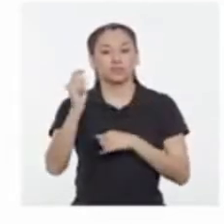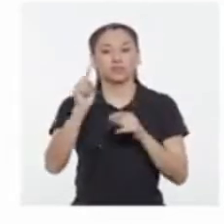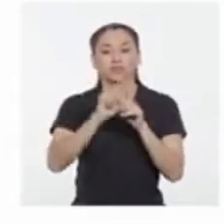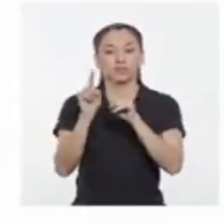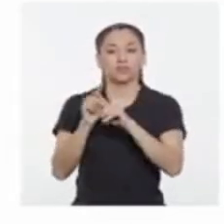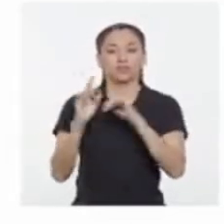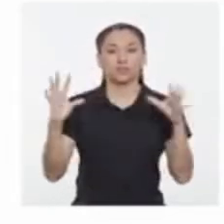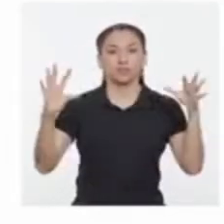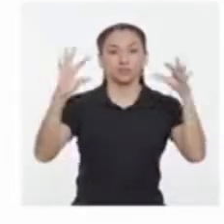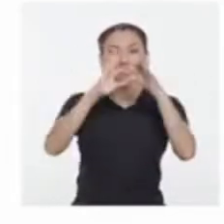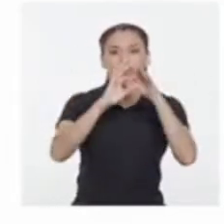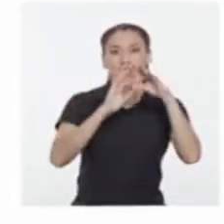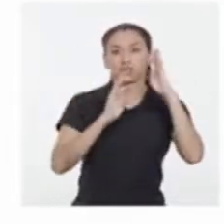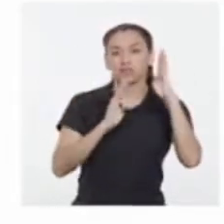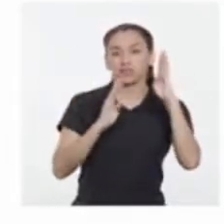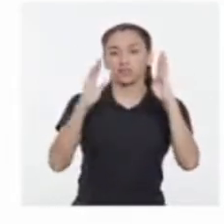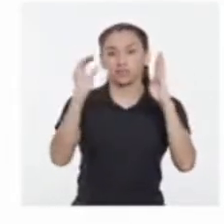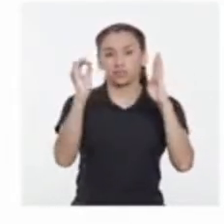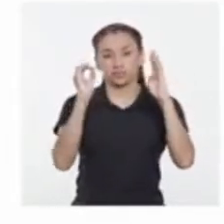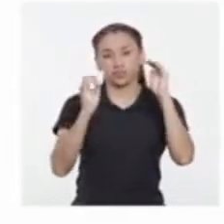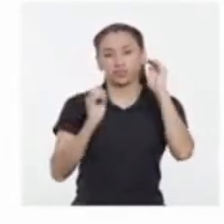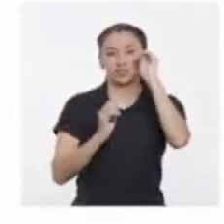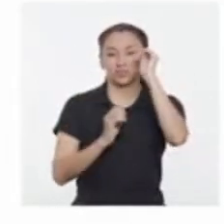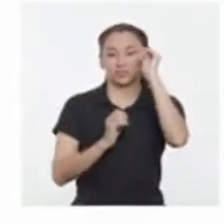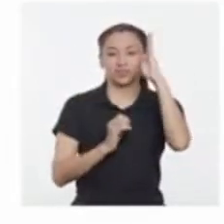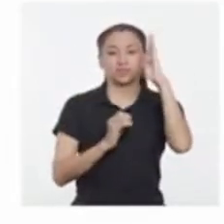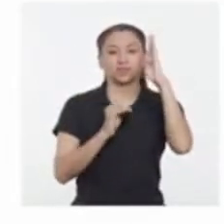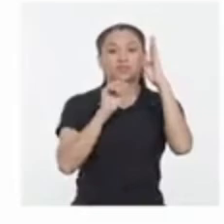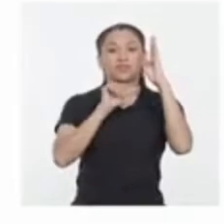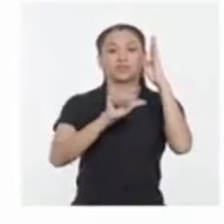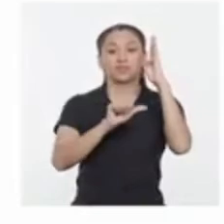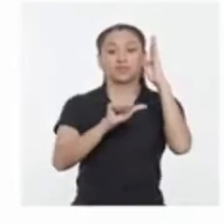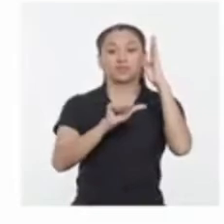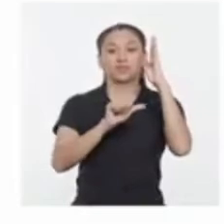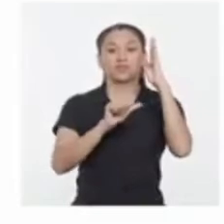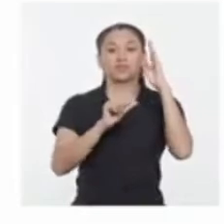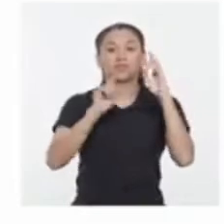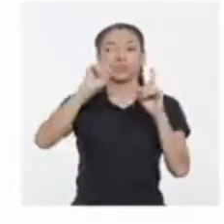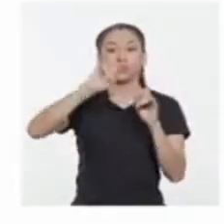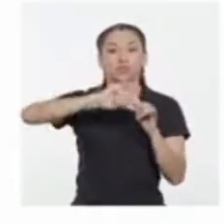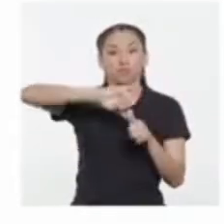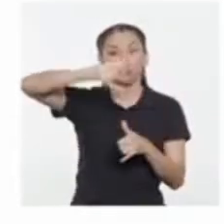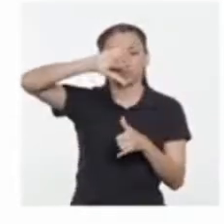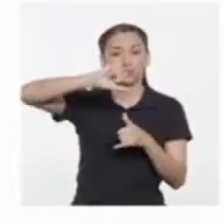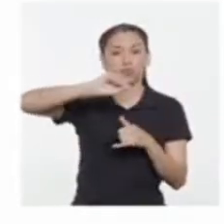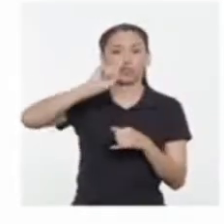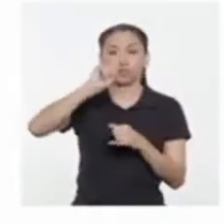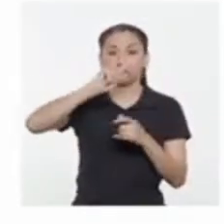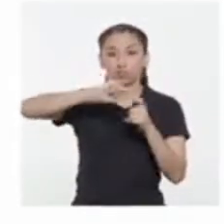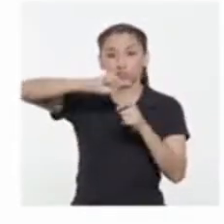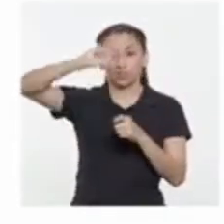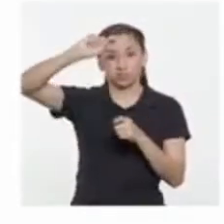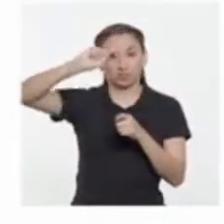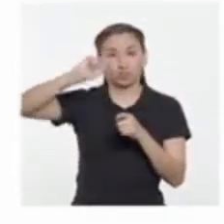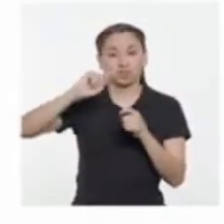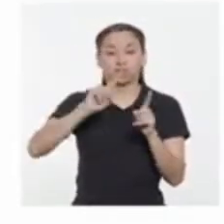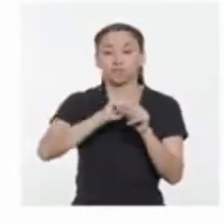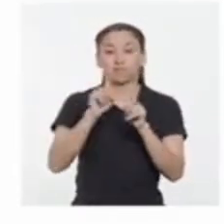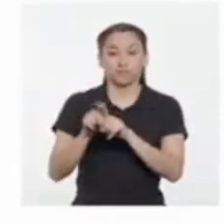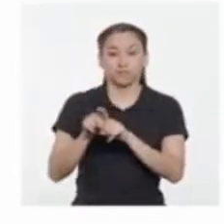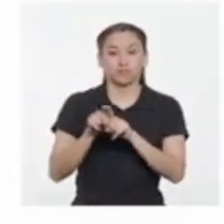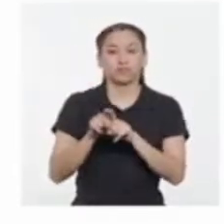los extremos de los segmentos BO y BA, que tienen como medida 1 metro y A